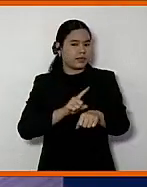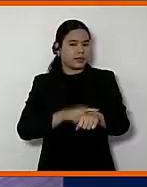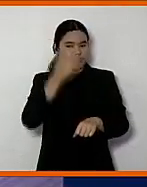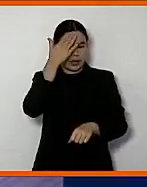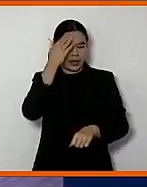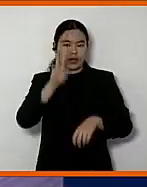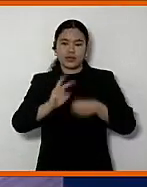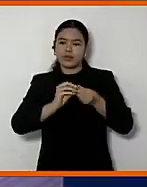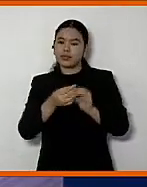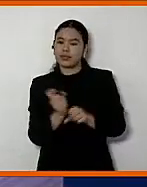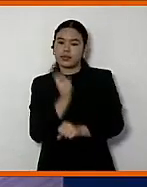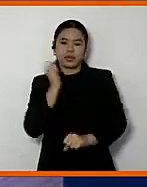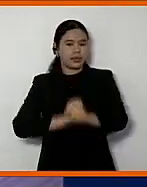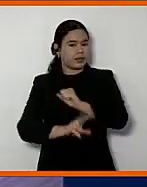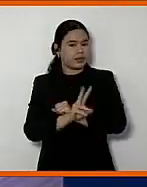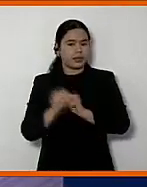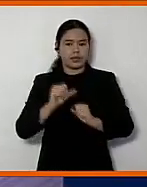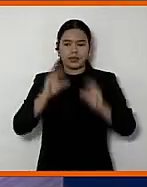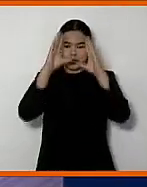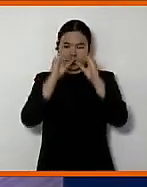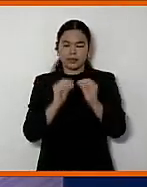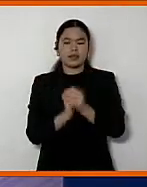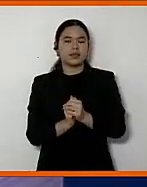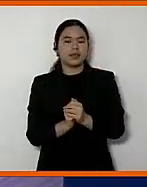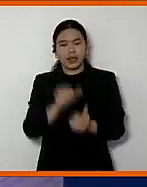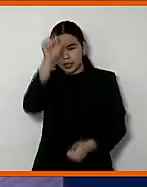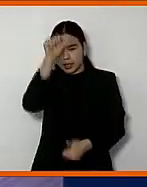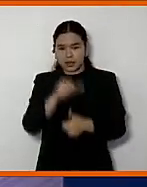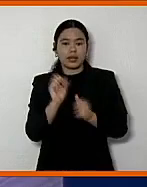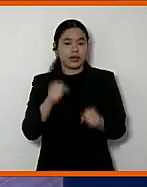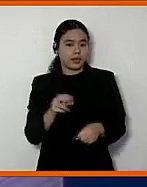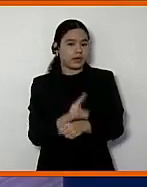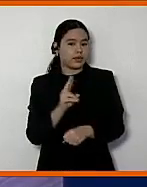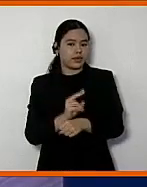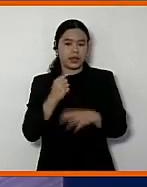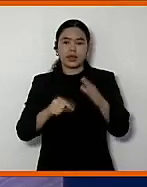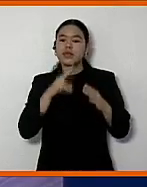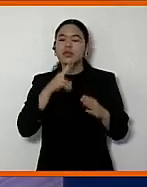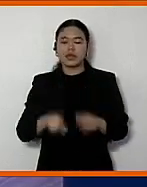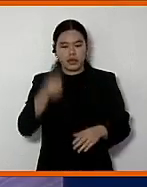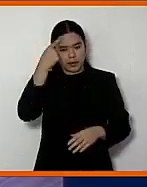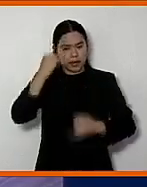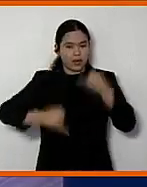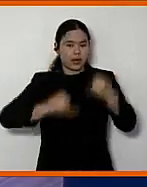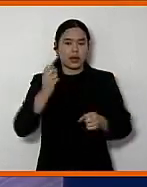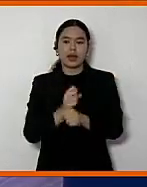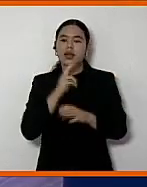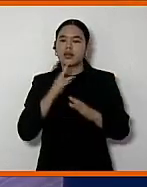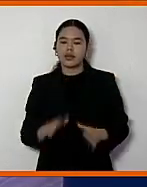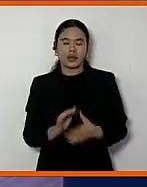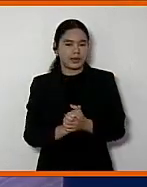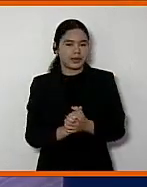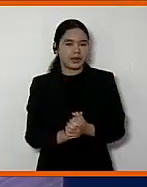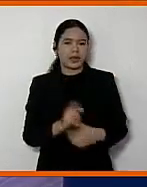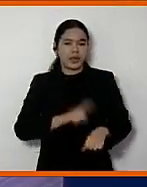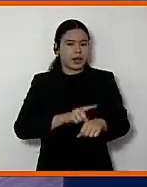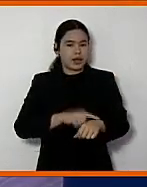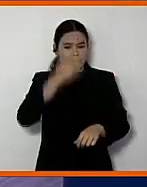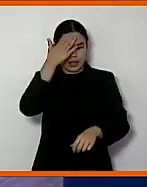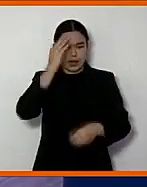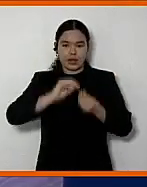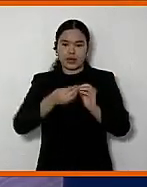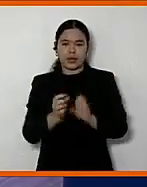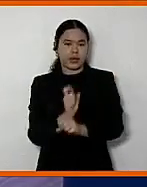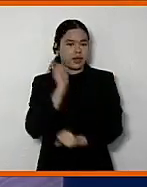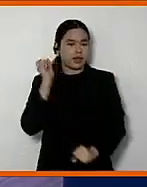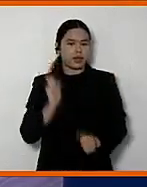los dos números favorecidos para premiados en esta noche te recuerdo que puedes utilizar tu guía Catracha para que juegues y ganes a locatracho es momento de conocer el